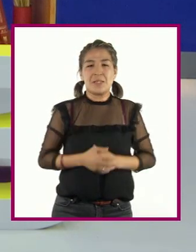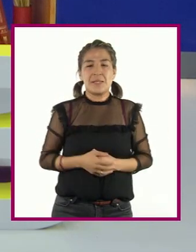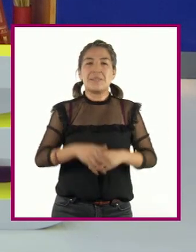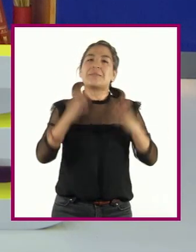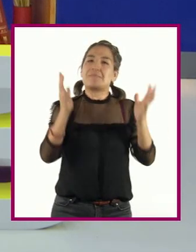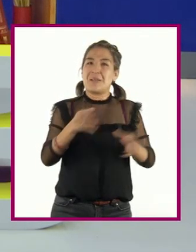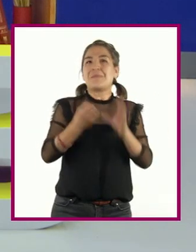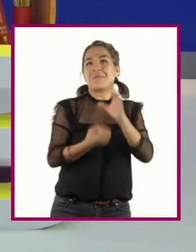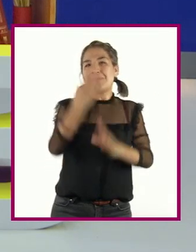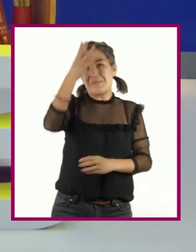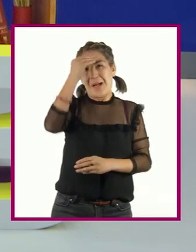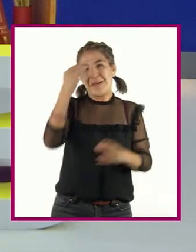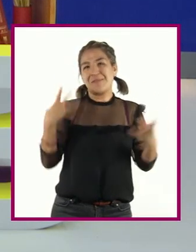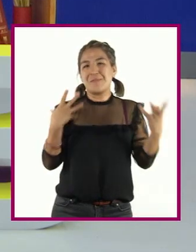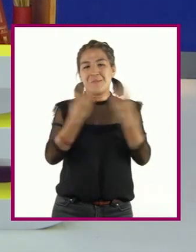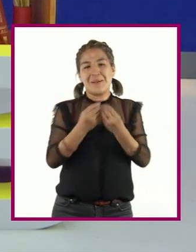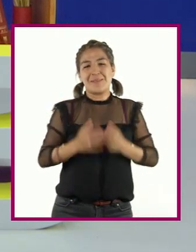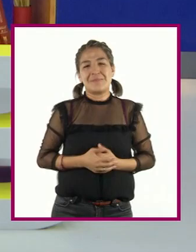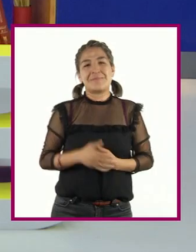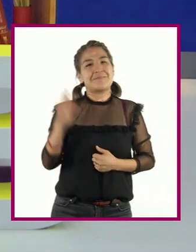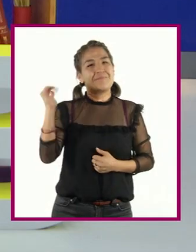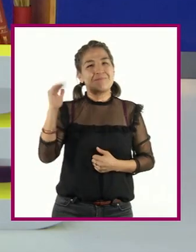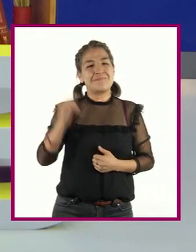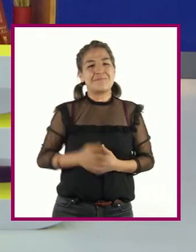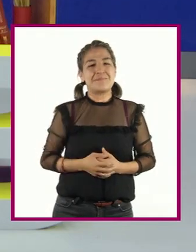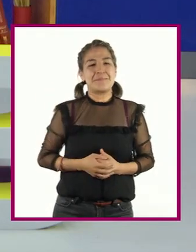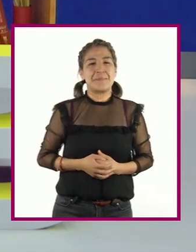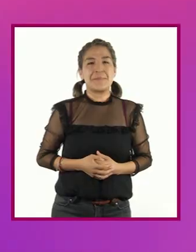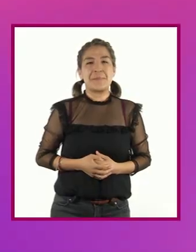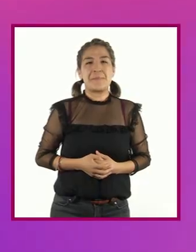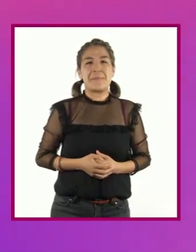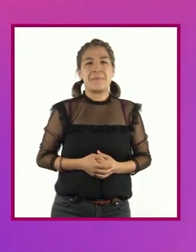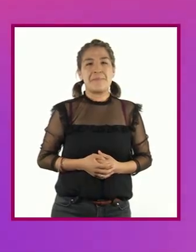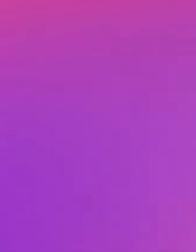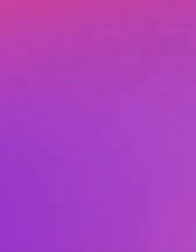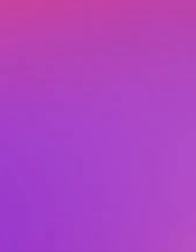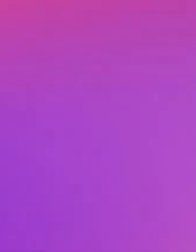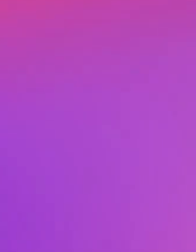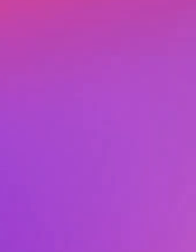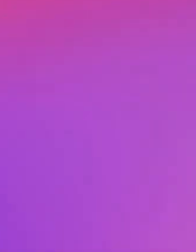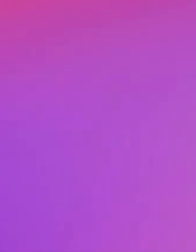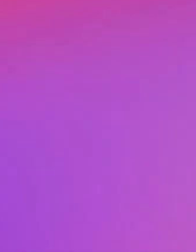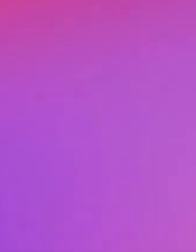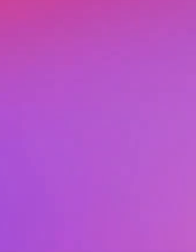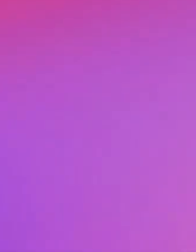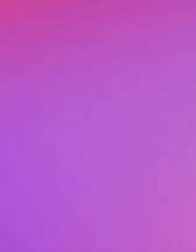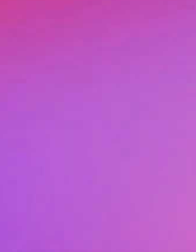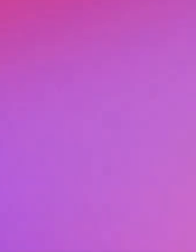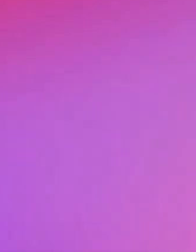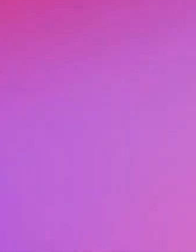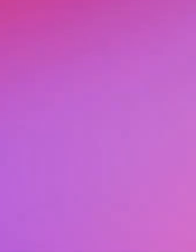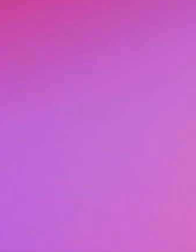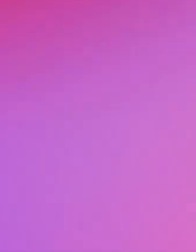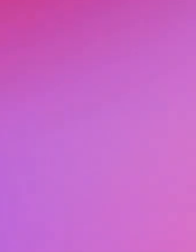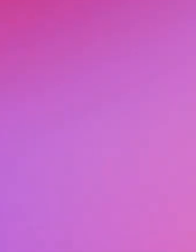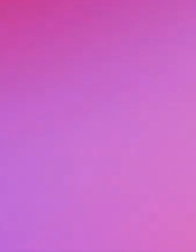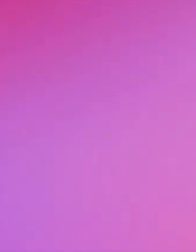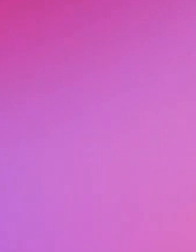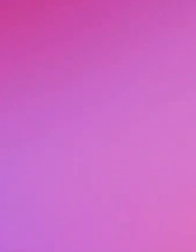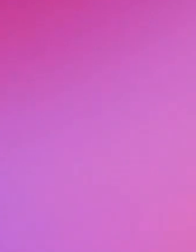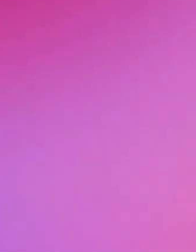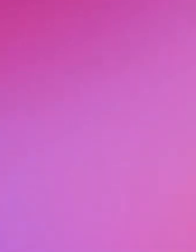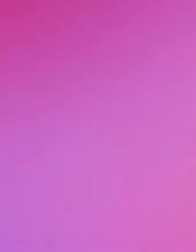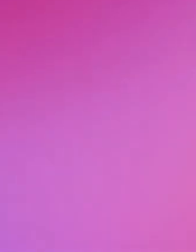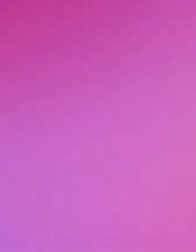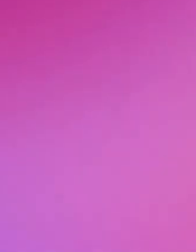Hemos aprendido algo nuevo juntos. ¡Hasta la próxima! Si tienes dudas o necesitas ayuda, llama al Centro